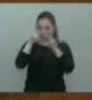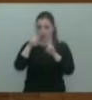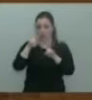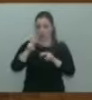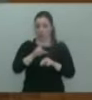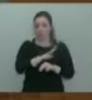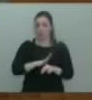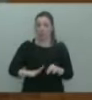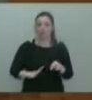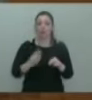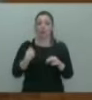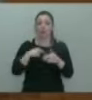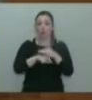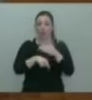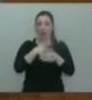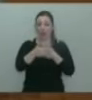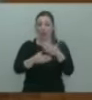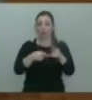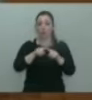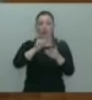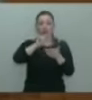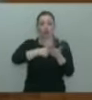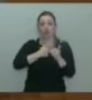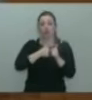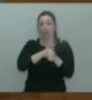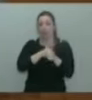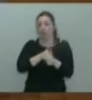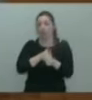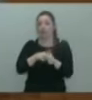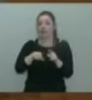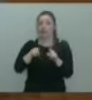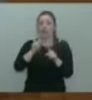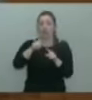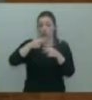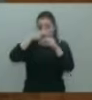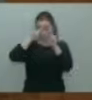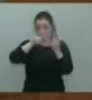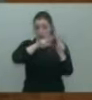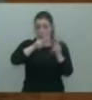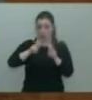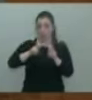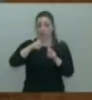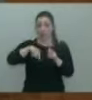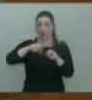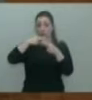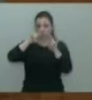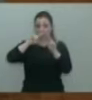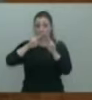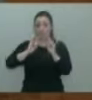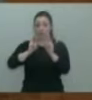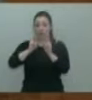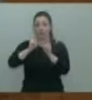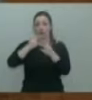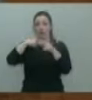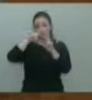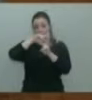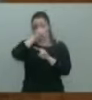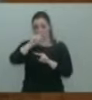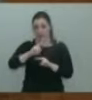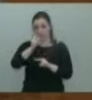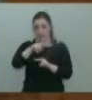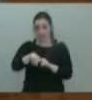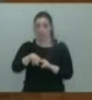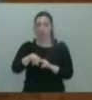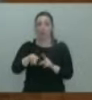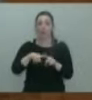la gestión de los contratos auxiliares y accesorios del nuevo UCA y del Hospital Álvarez Builla. No a prestarlos